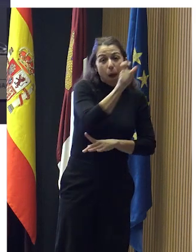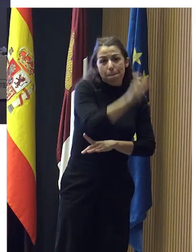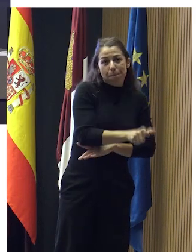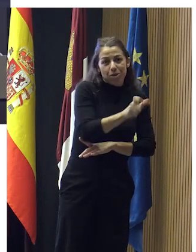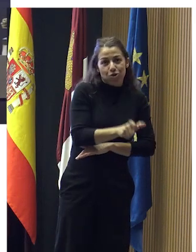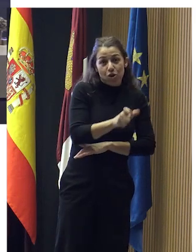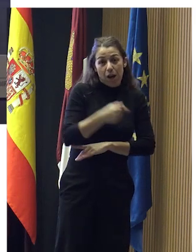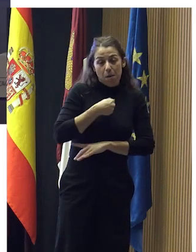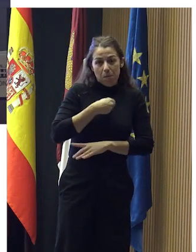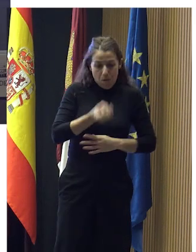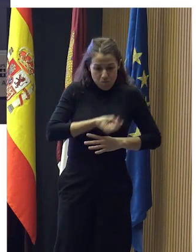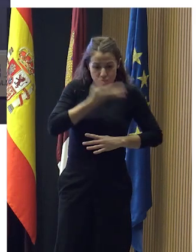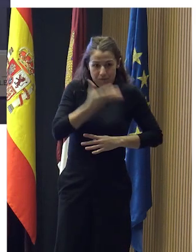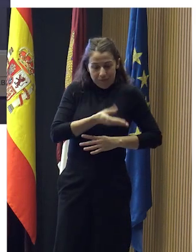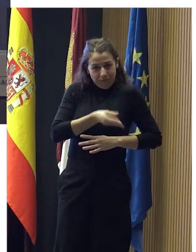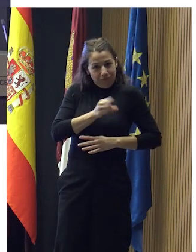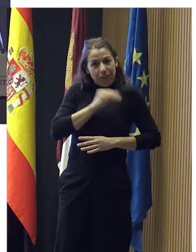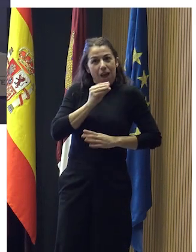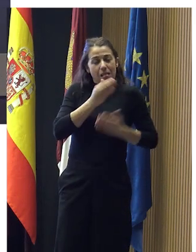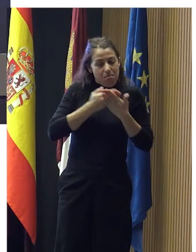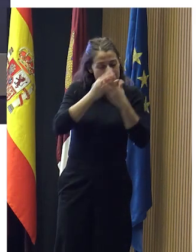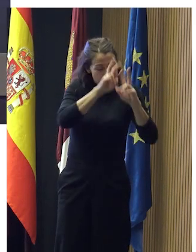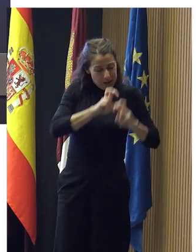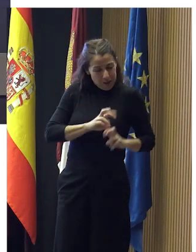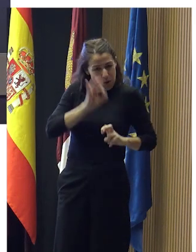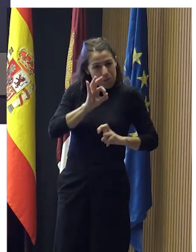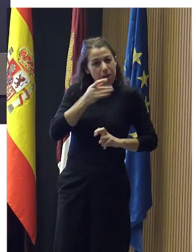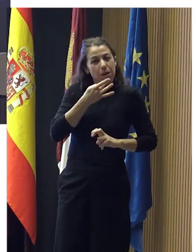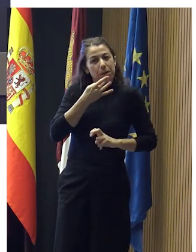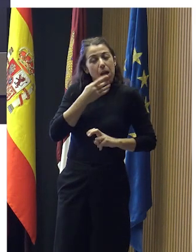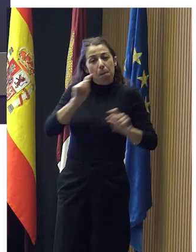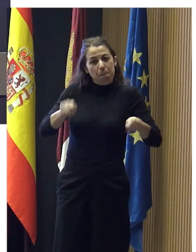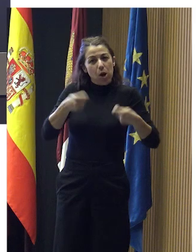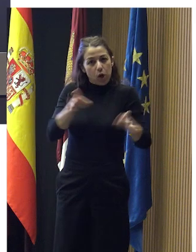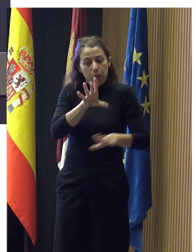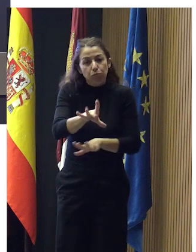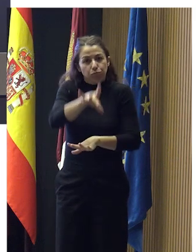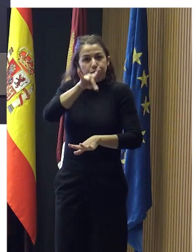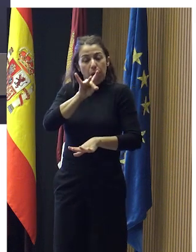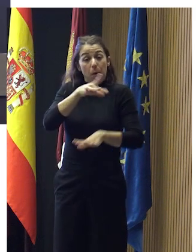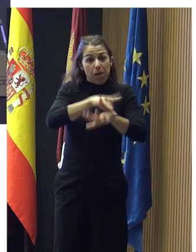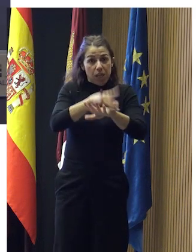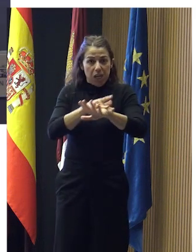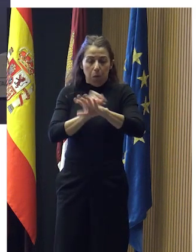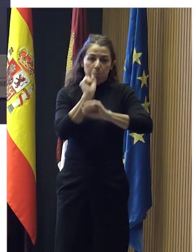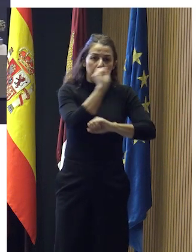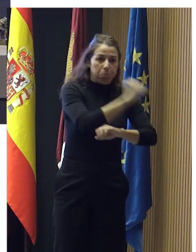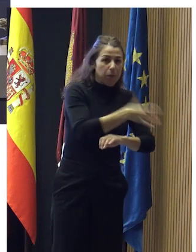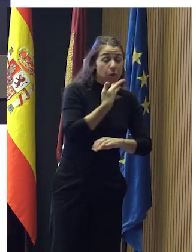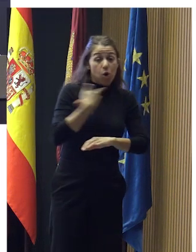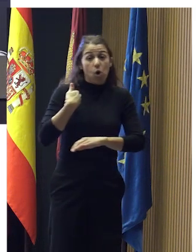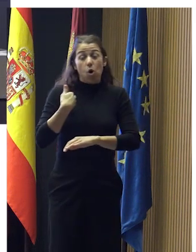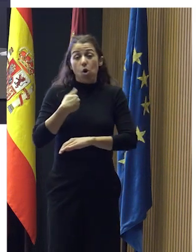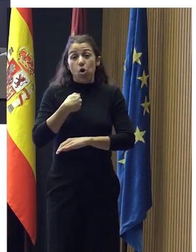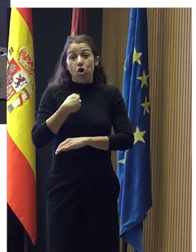que despertó en mí la vocación de investigación y la que me hizo decantarme por biología por encima de medicina, porque yo había sido aceptada